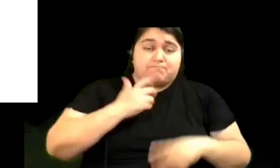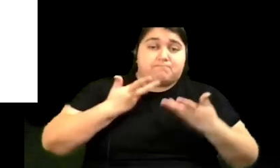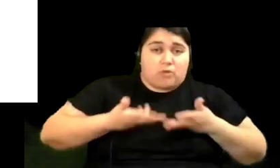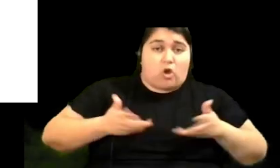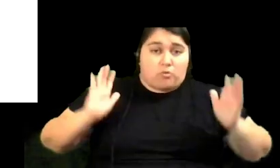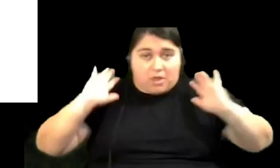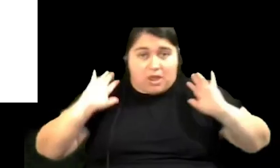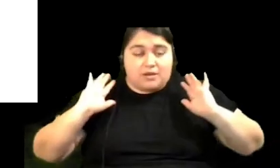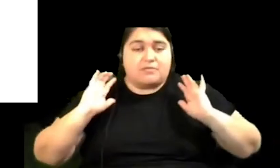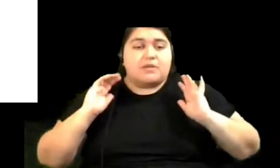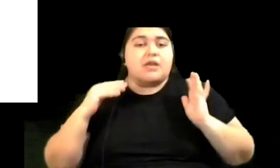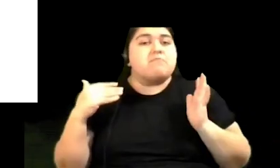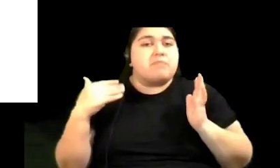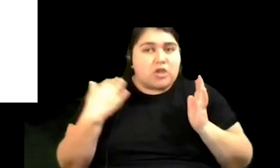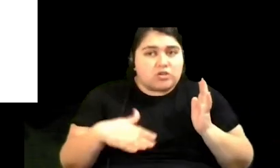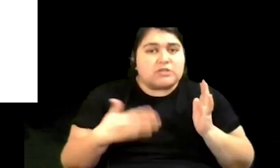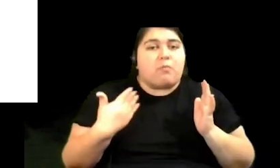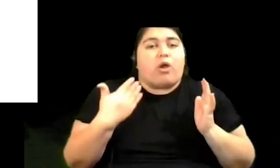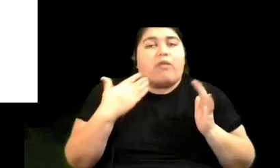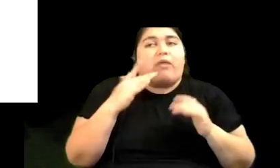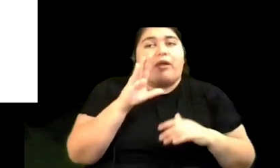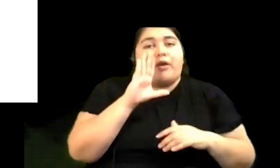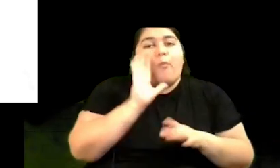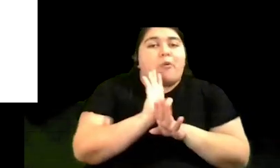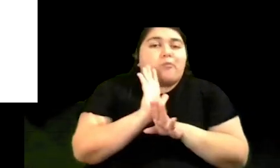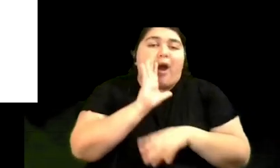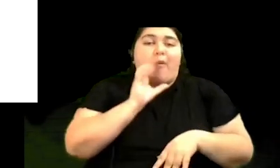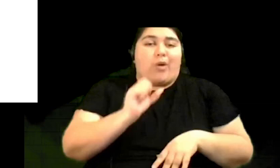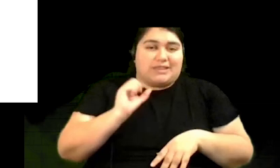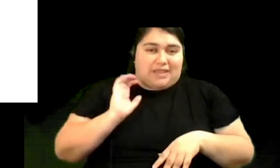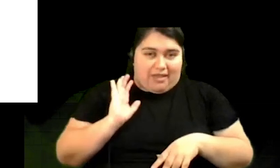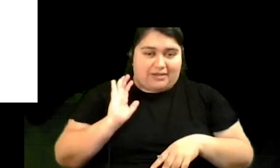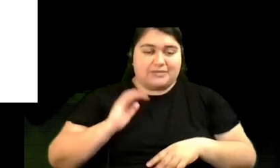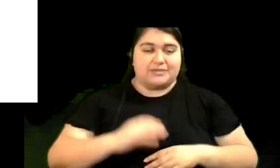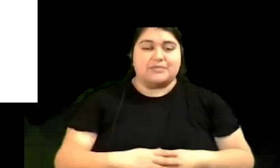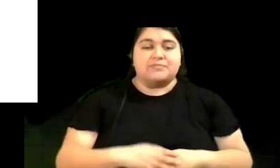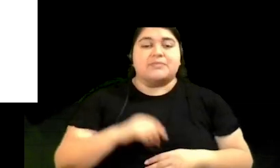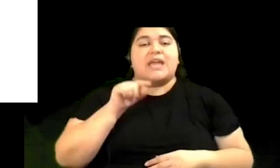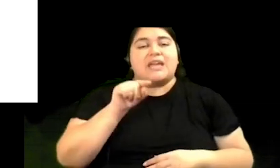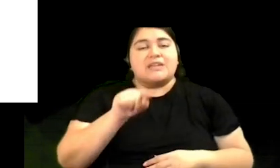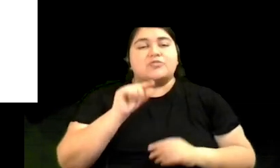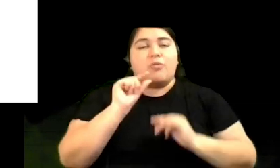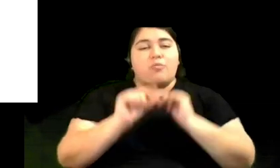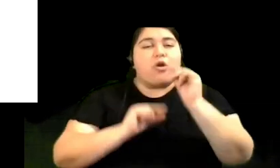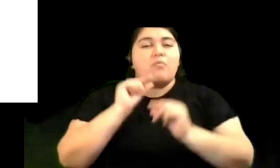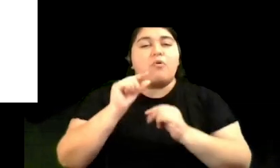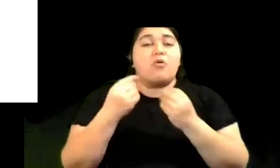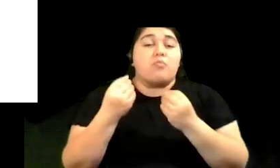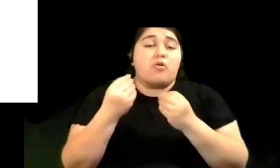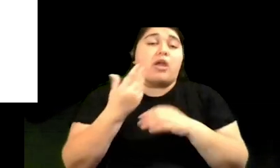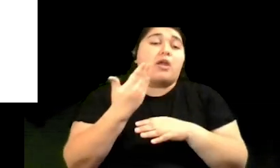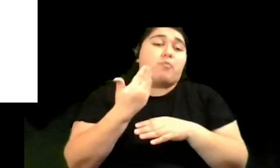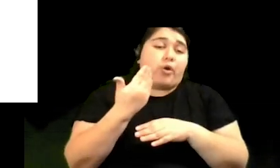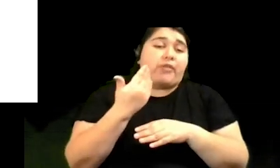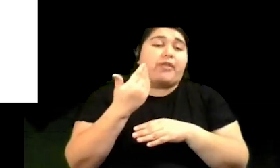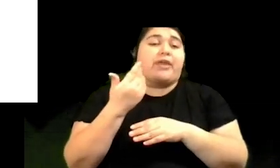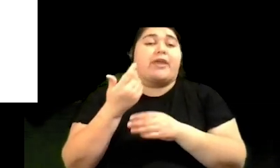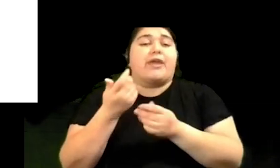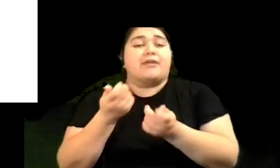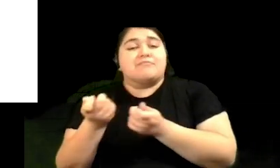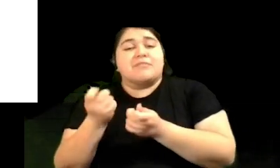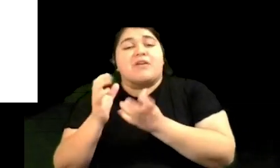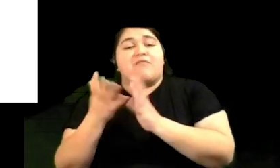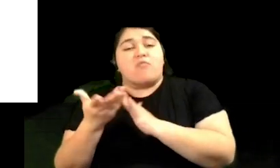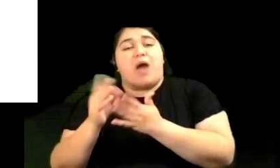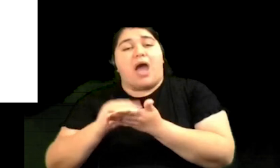a ser de carácter tolerable. Todos estos mecanismos se van a ir entrecruzando. ¿Por qué? Porque yo puedo aplicar parte de mecanismo administrativo, parte de